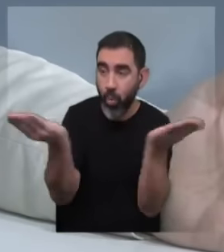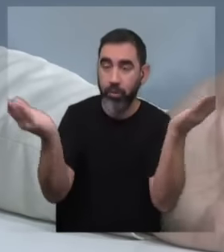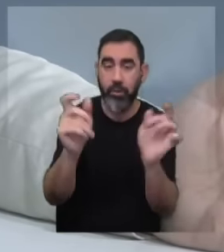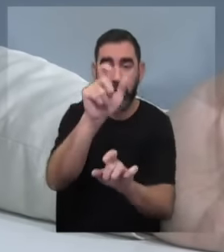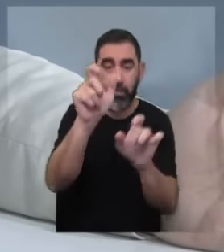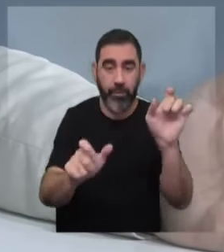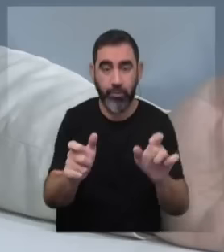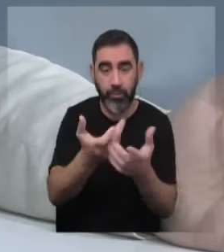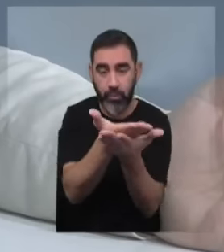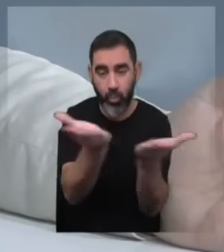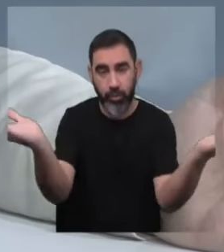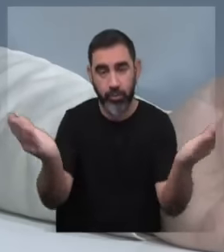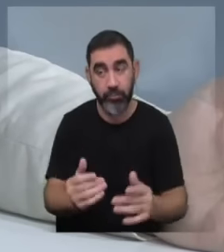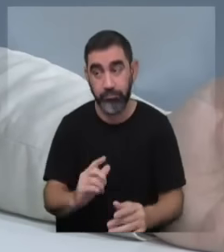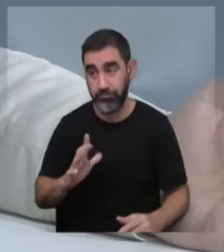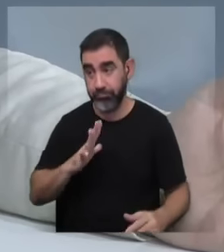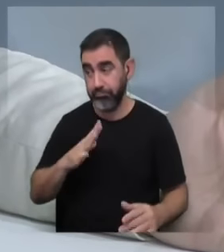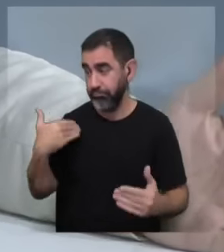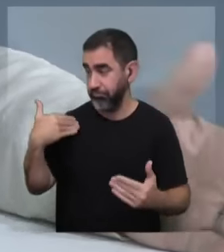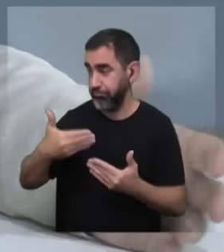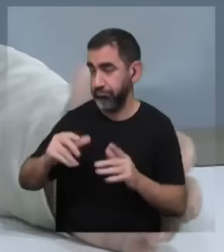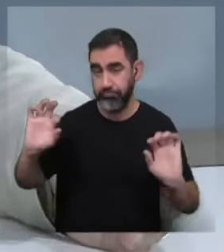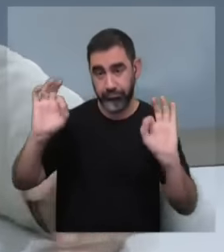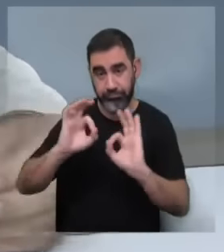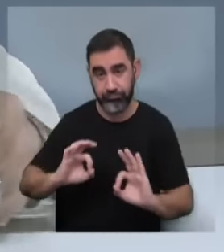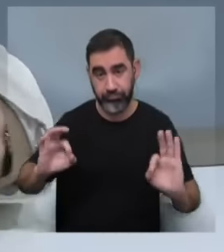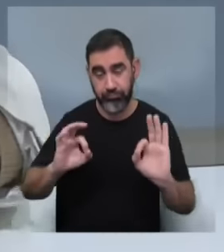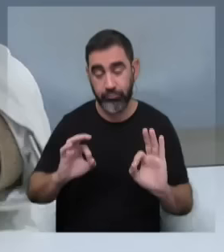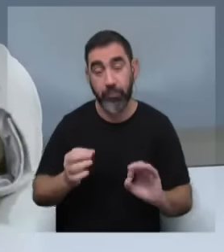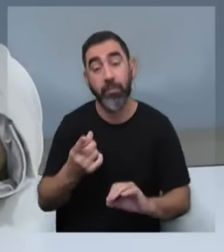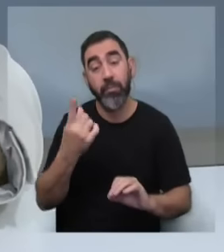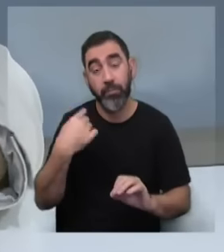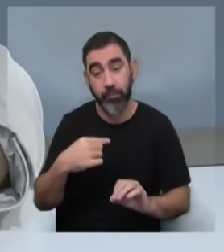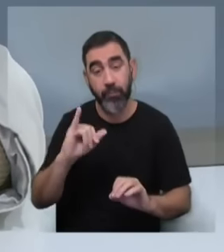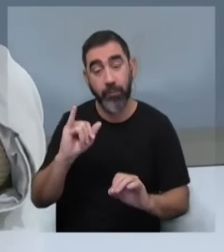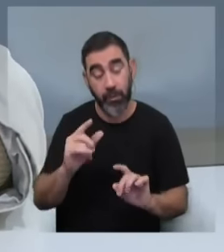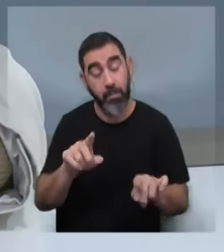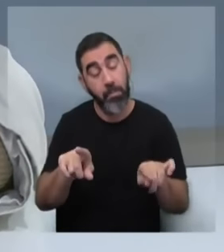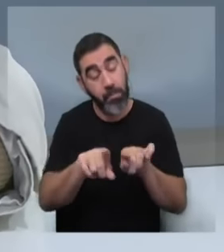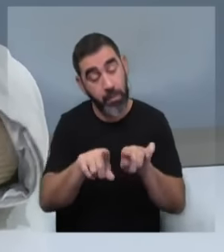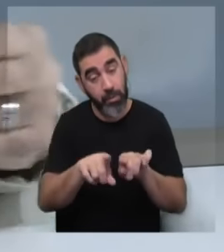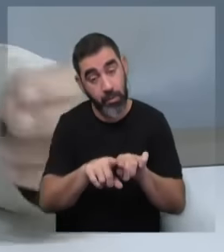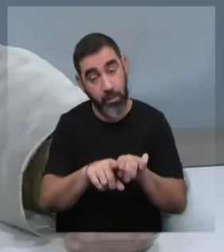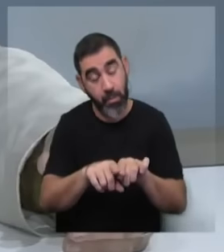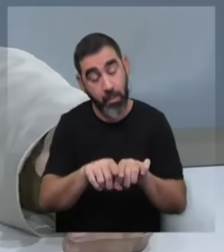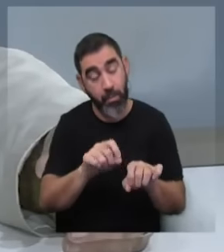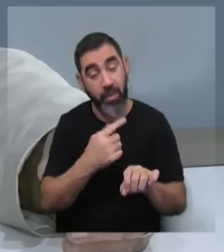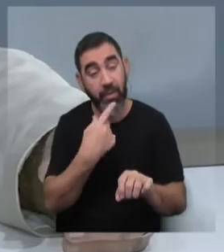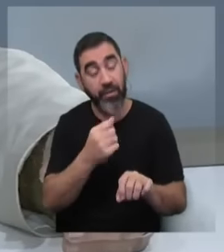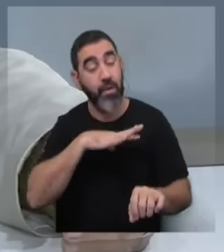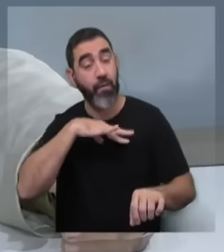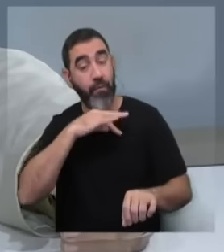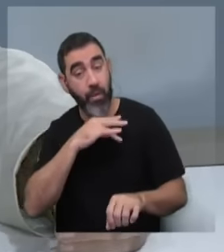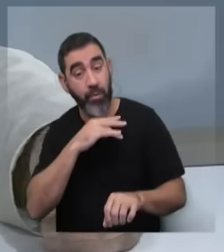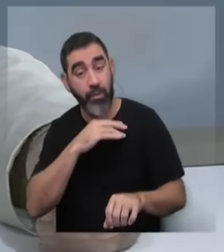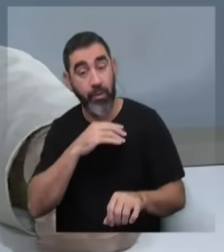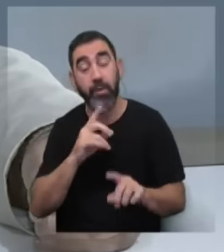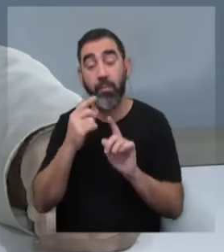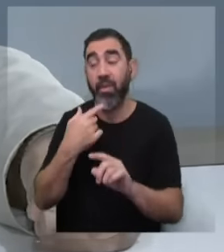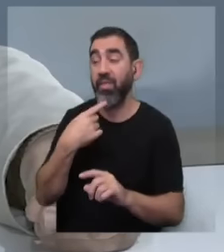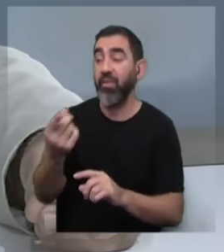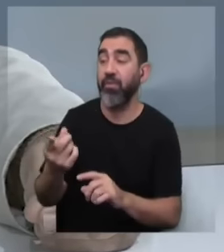sociedad uruguaya Y eso no ha sucedido entonces me parece que es igual de Temerario decir que hubo fraude como